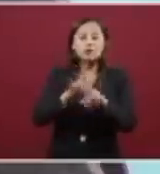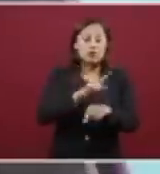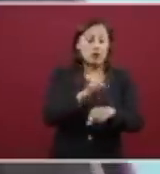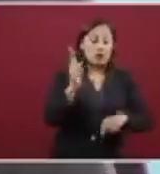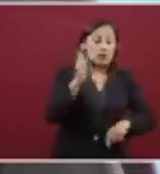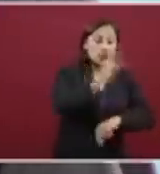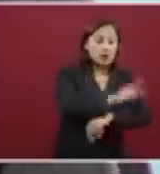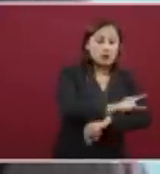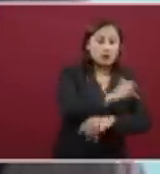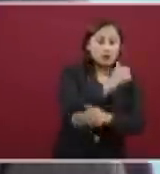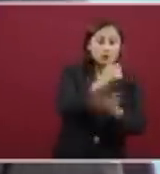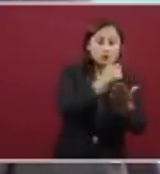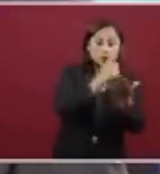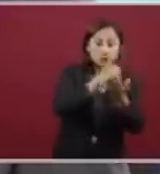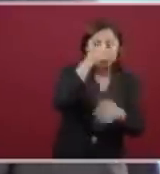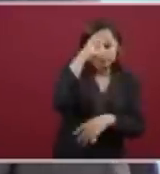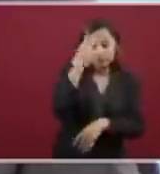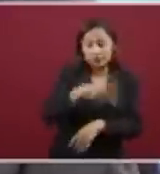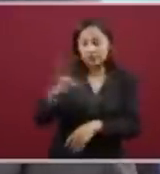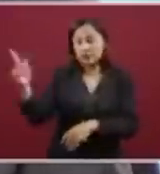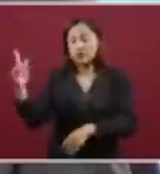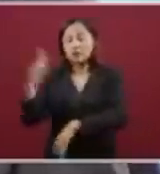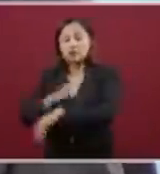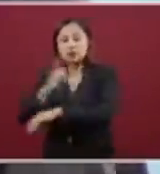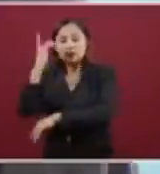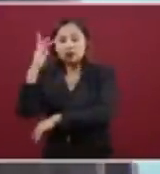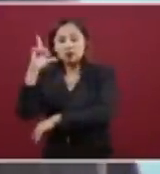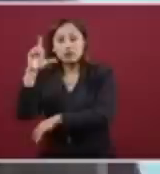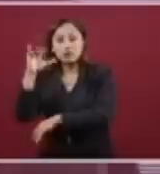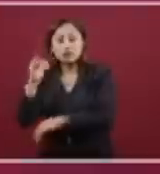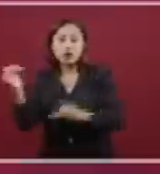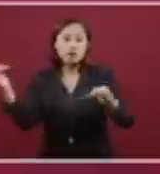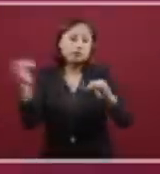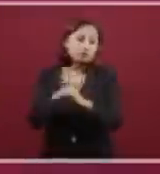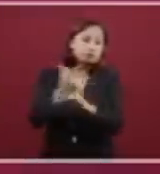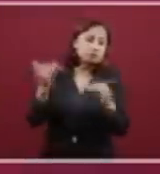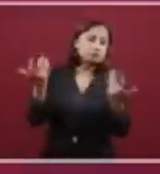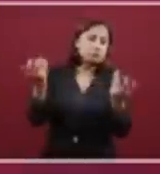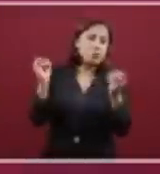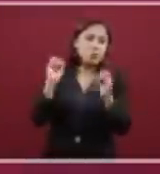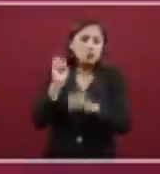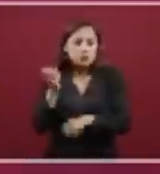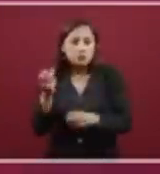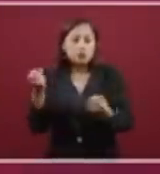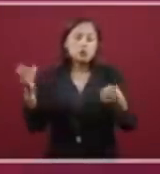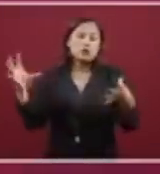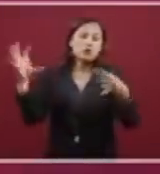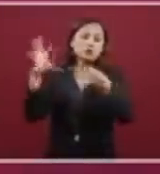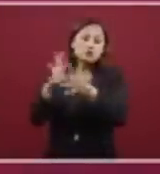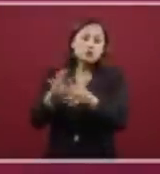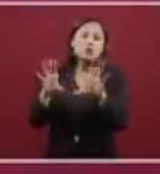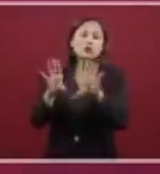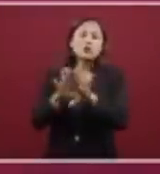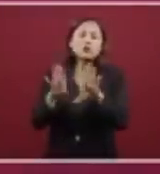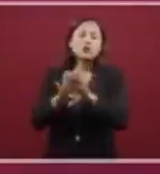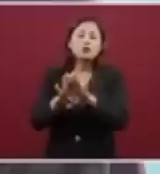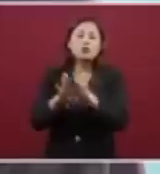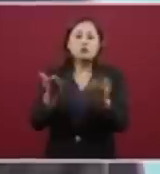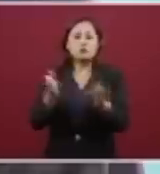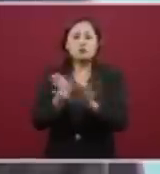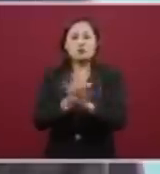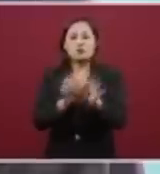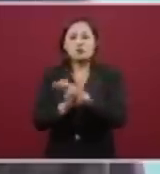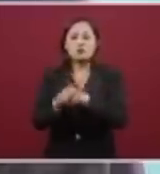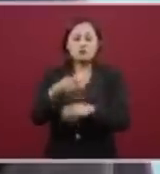pero tenemos que resolver y stands entonces se irán comentando con ustedes para ver cómo llegan los trabajadores al aeropuerto